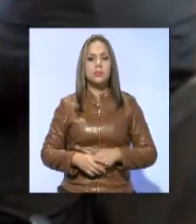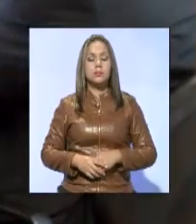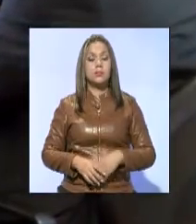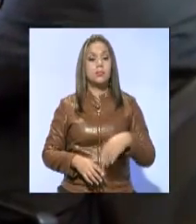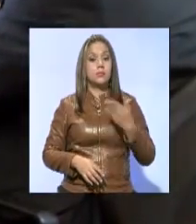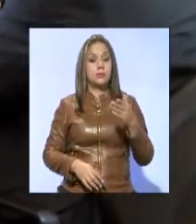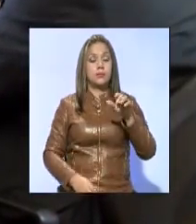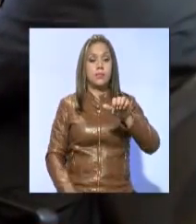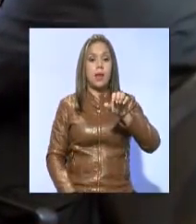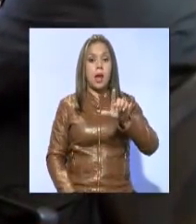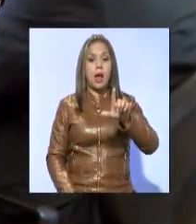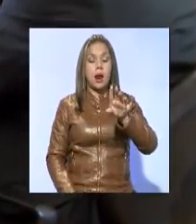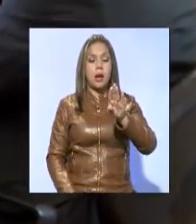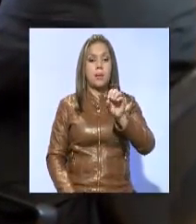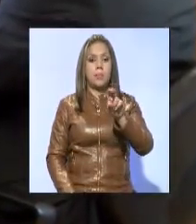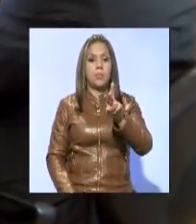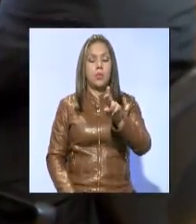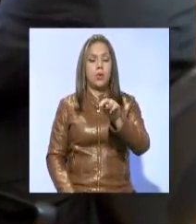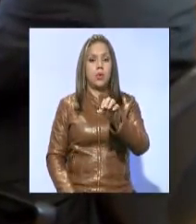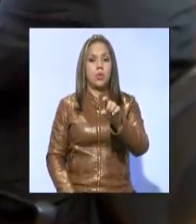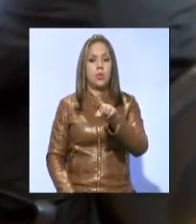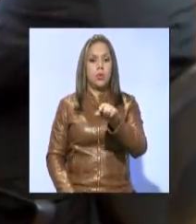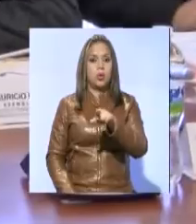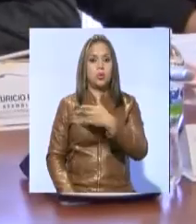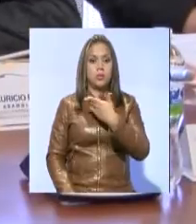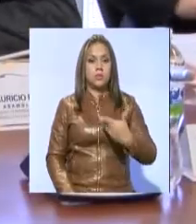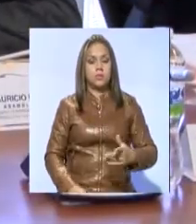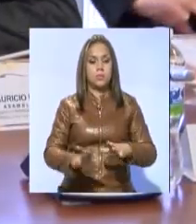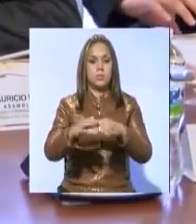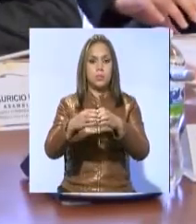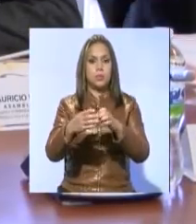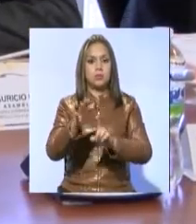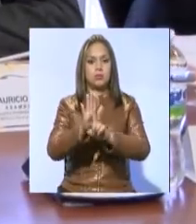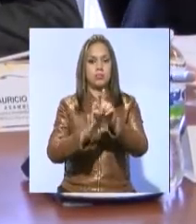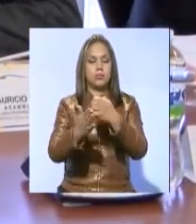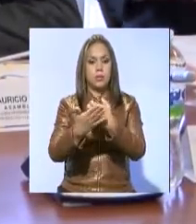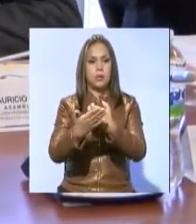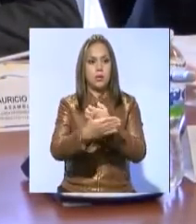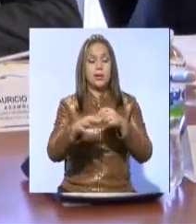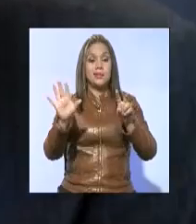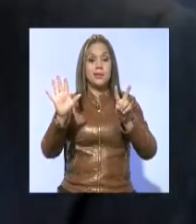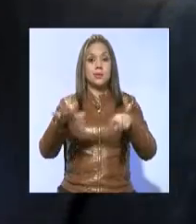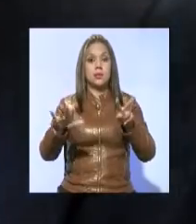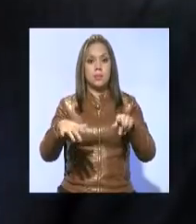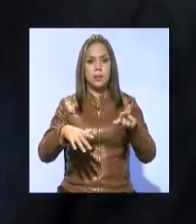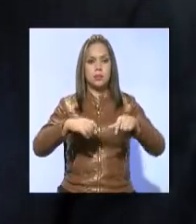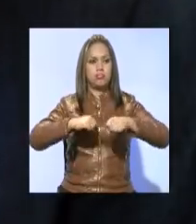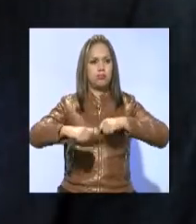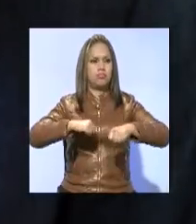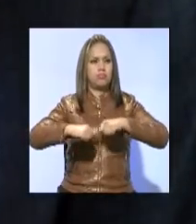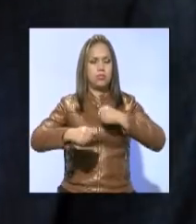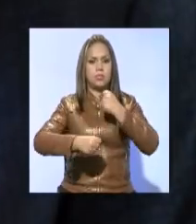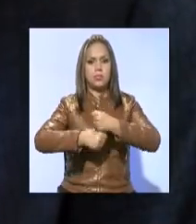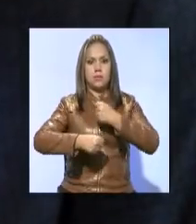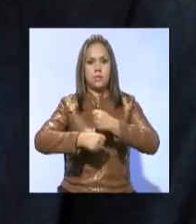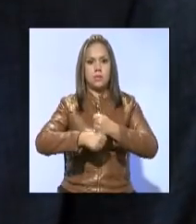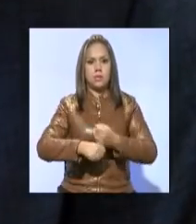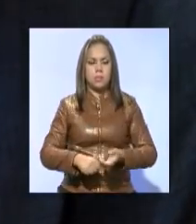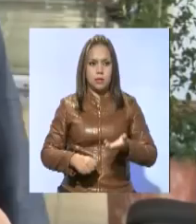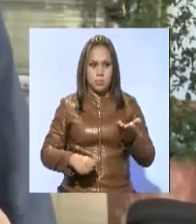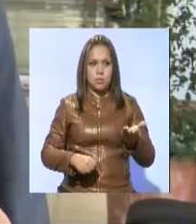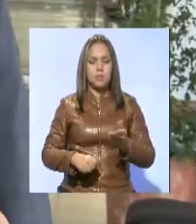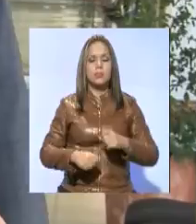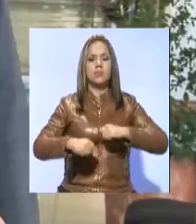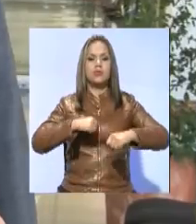Esteban Albornoz es el presidente de la Comisión de Desarrollo Económico. A 7 meses de gestión, hace un balance del trabajo emprendido por esta mesa